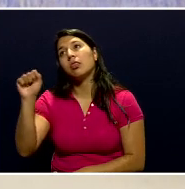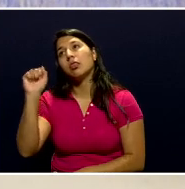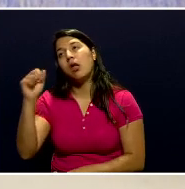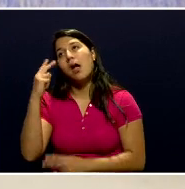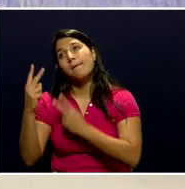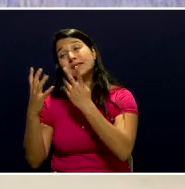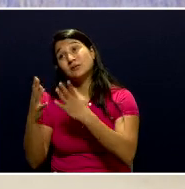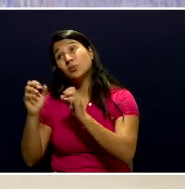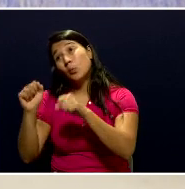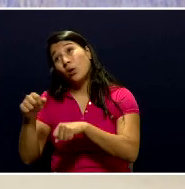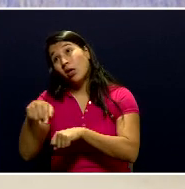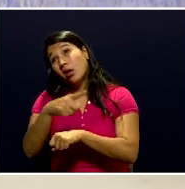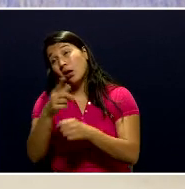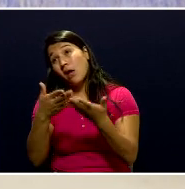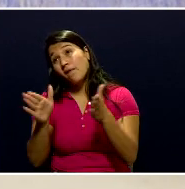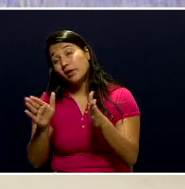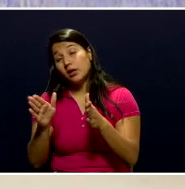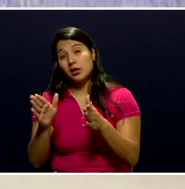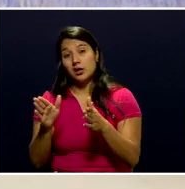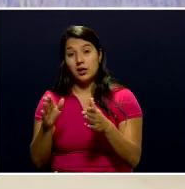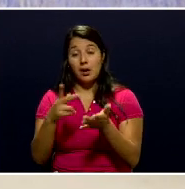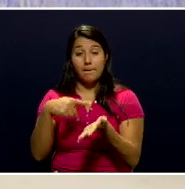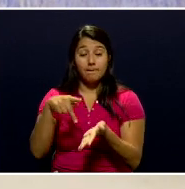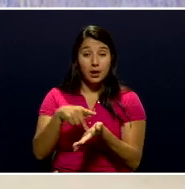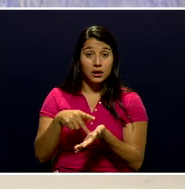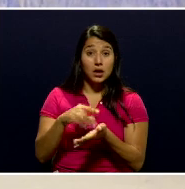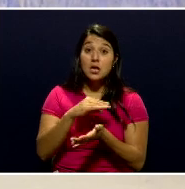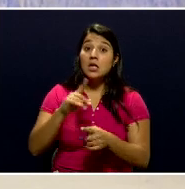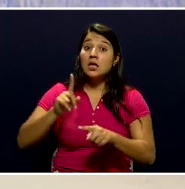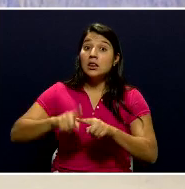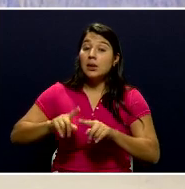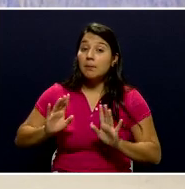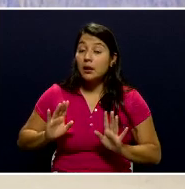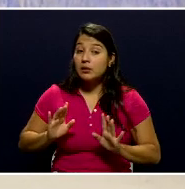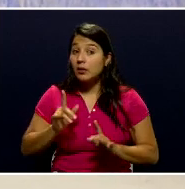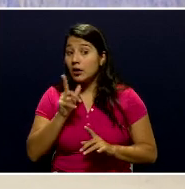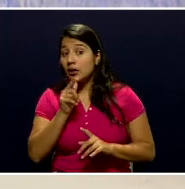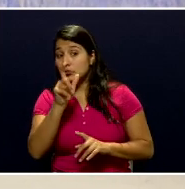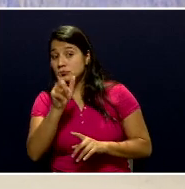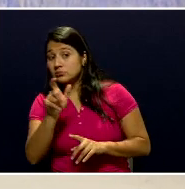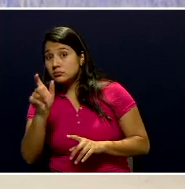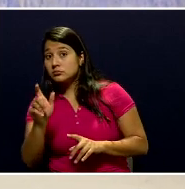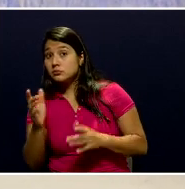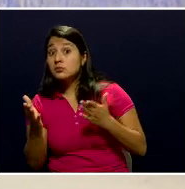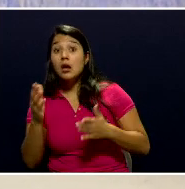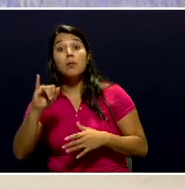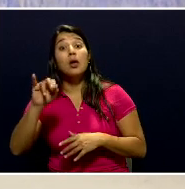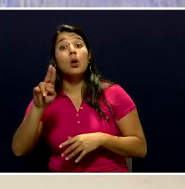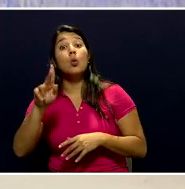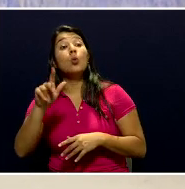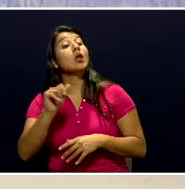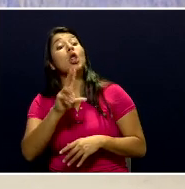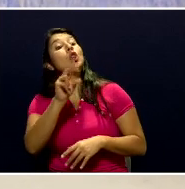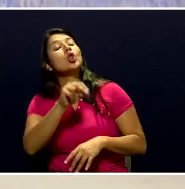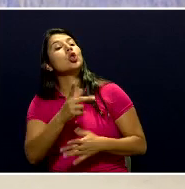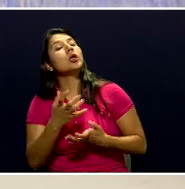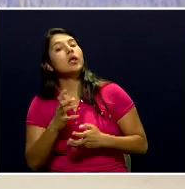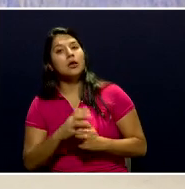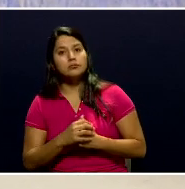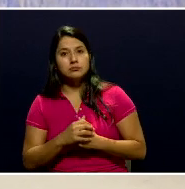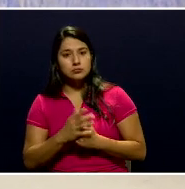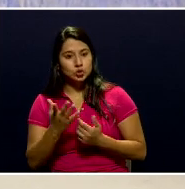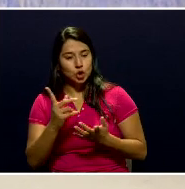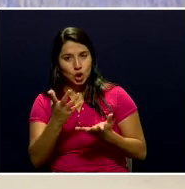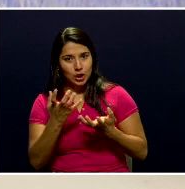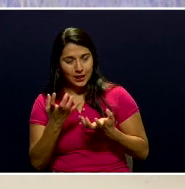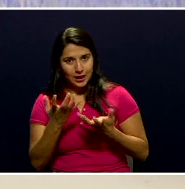nos lo abra para poder utilizarlo. Y depende de quiénes seamos nosotros, tal vez doña Julia no quiera